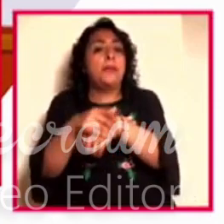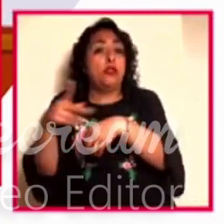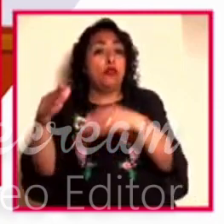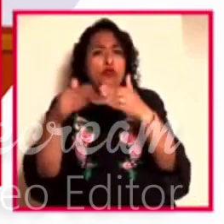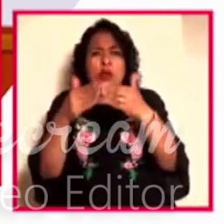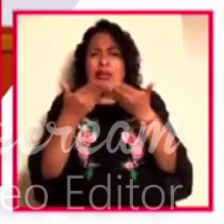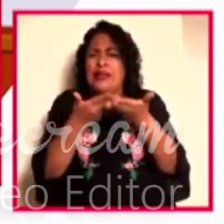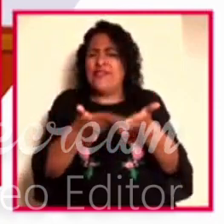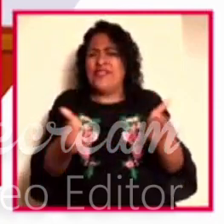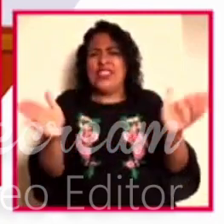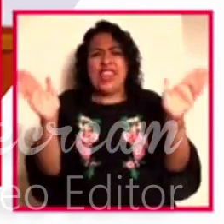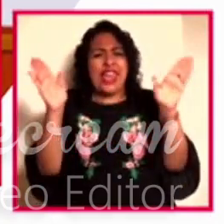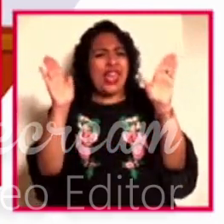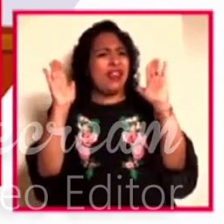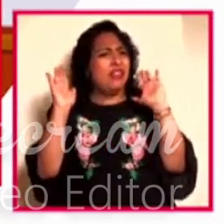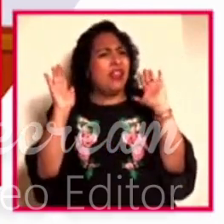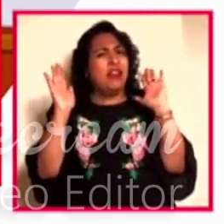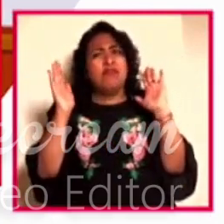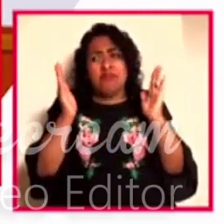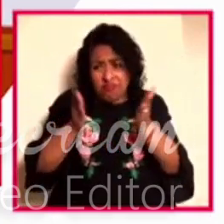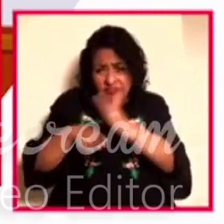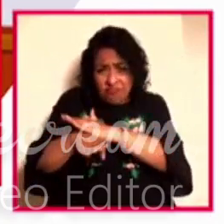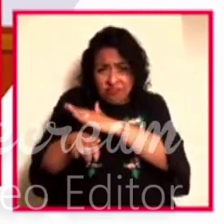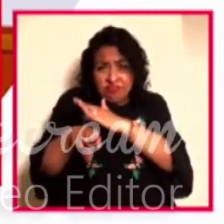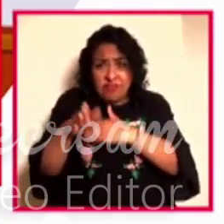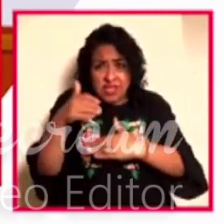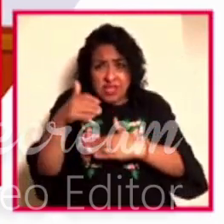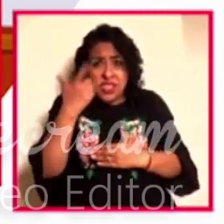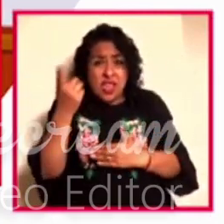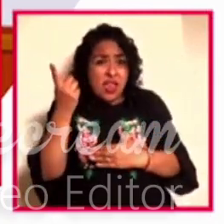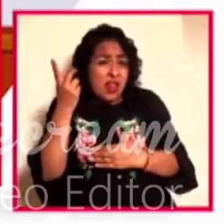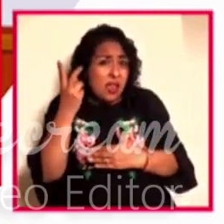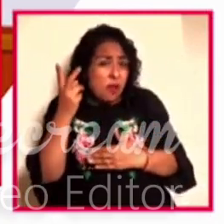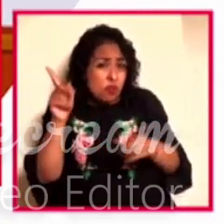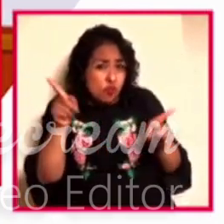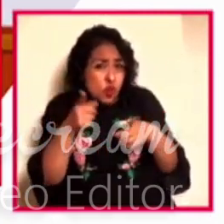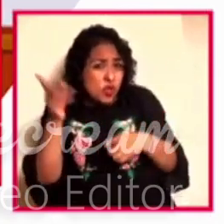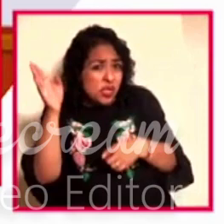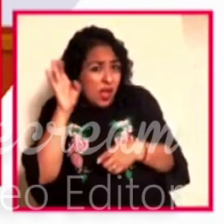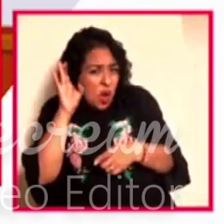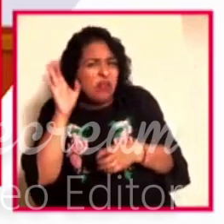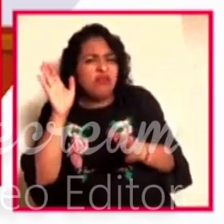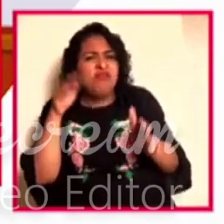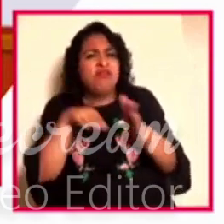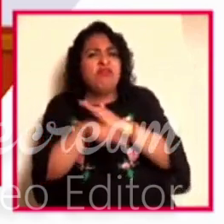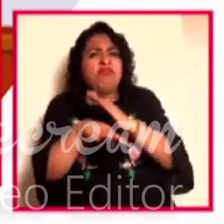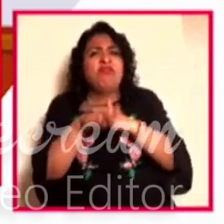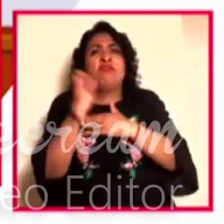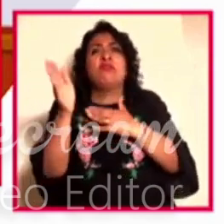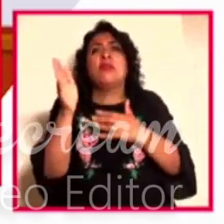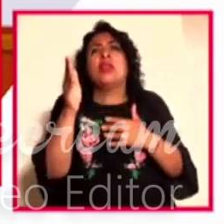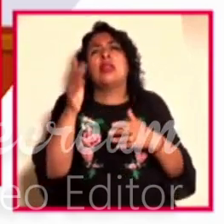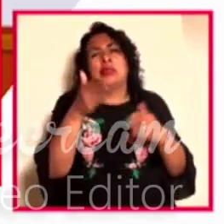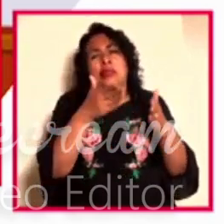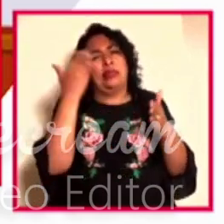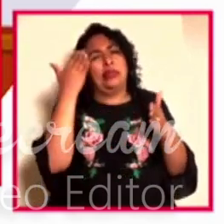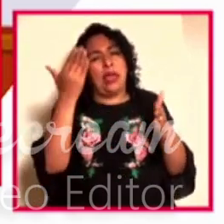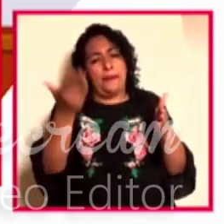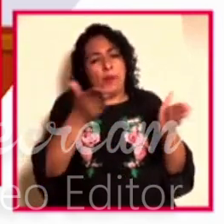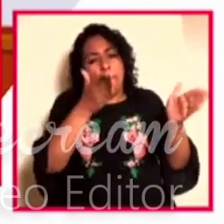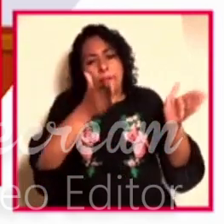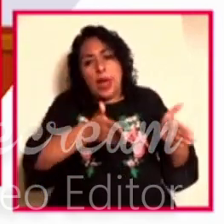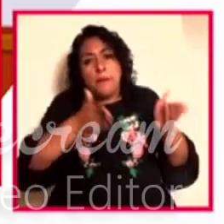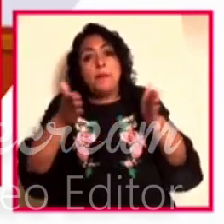abierta a todo el que quisiera escuchar música. Y entonces periódicamente hacía estas sesiones de ópera en su